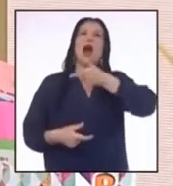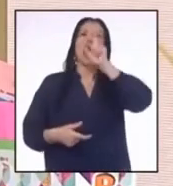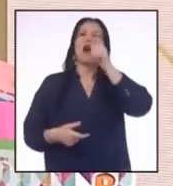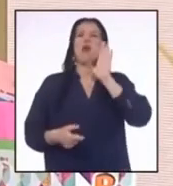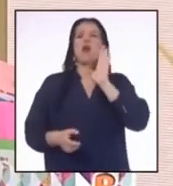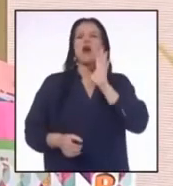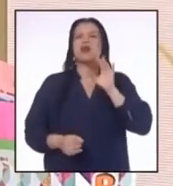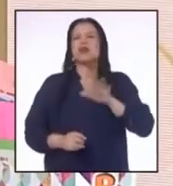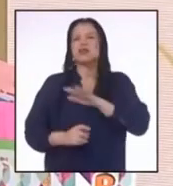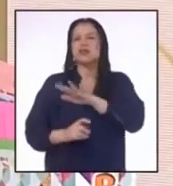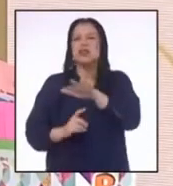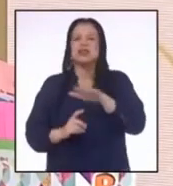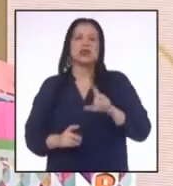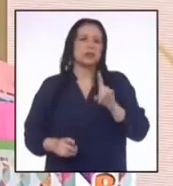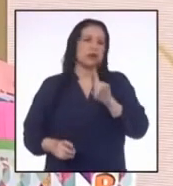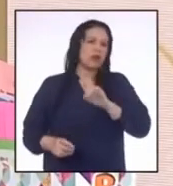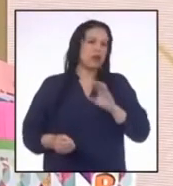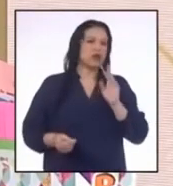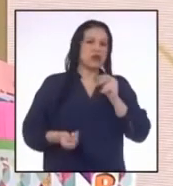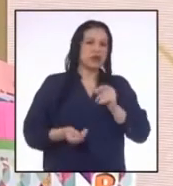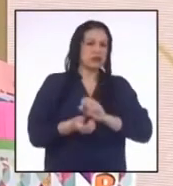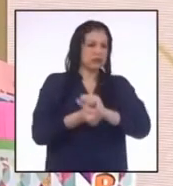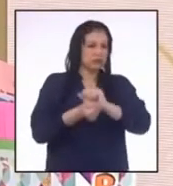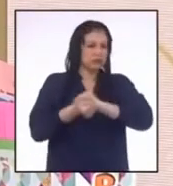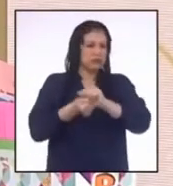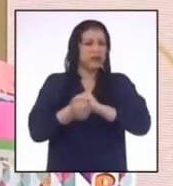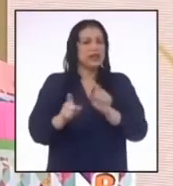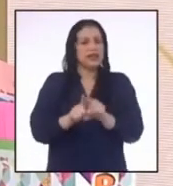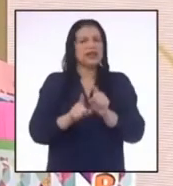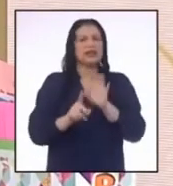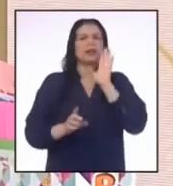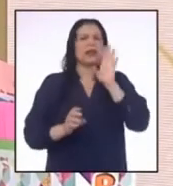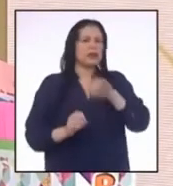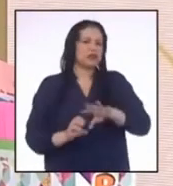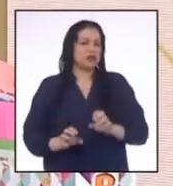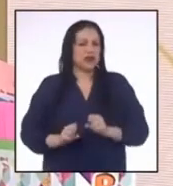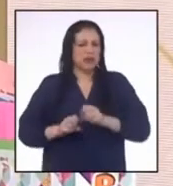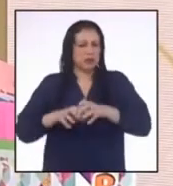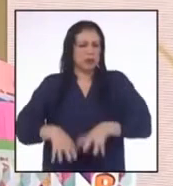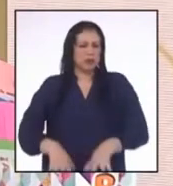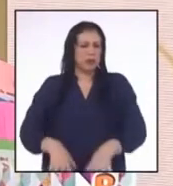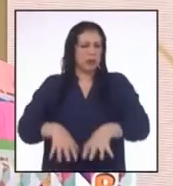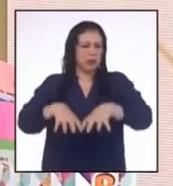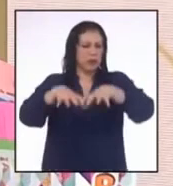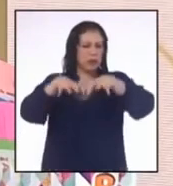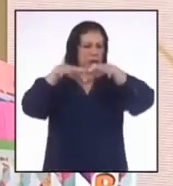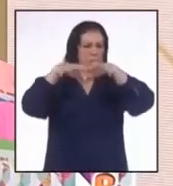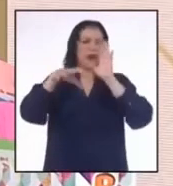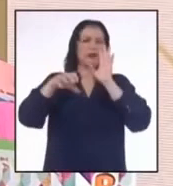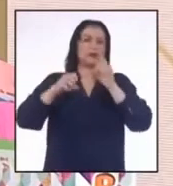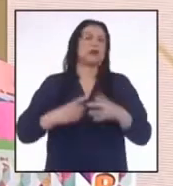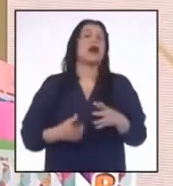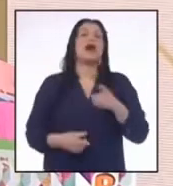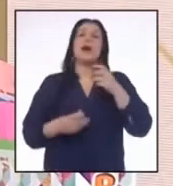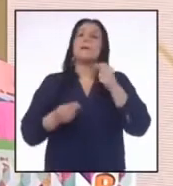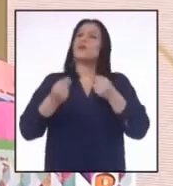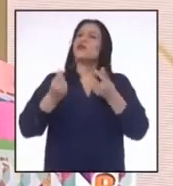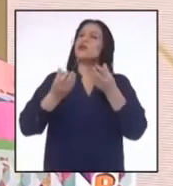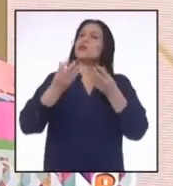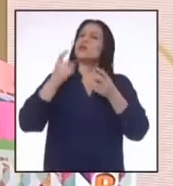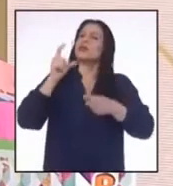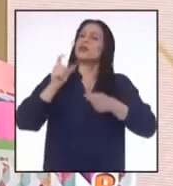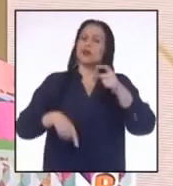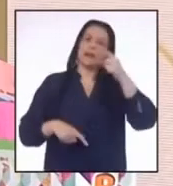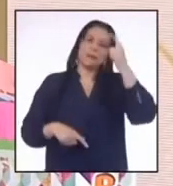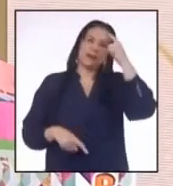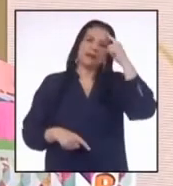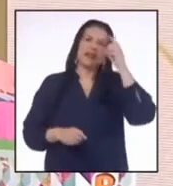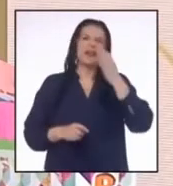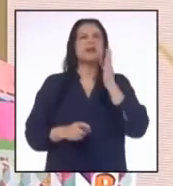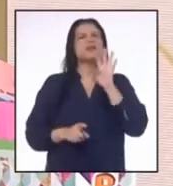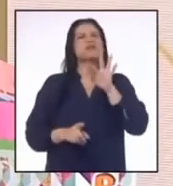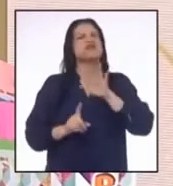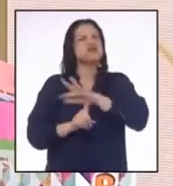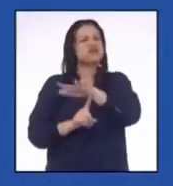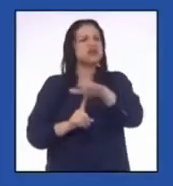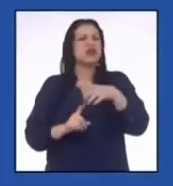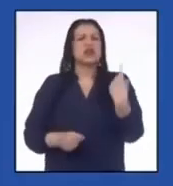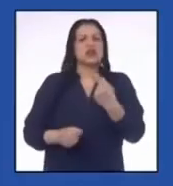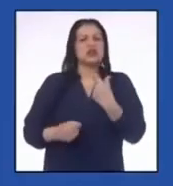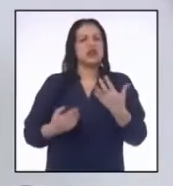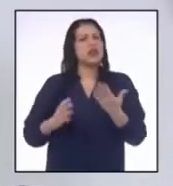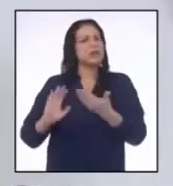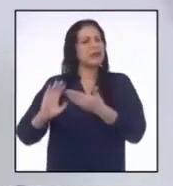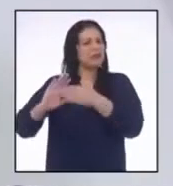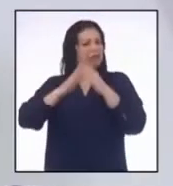por el uso de detergente y la basura acumulada. Es curioso, muchas personas piensan que la contaminación suele ser un tema más urbano que